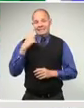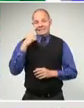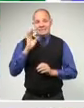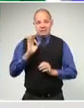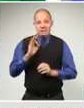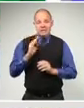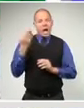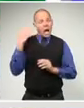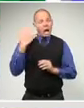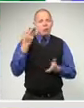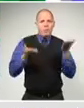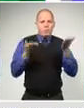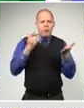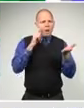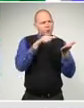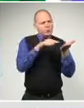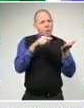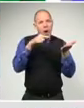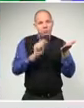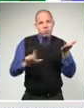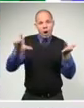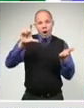tenido. Sospechosos